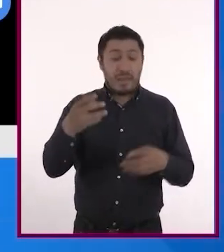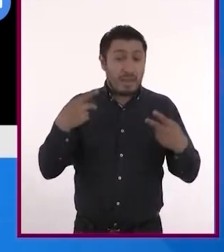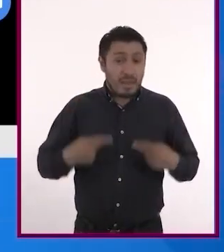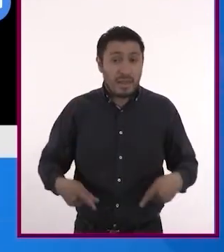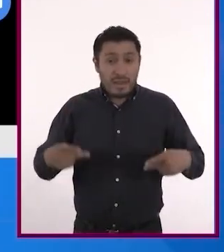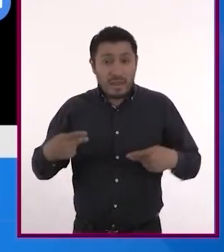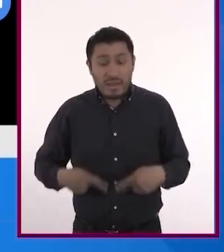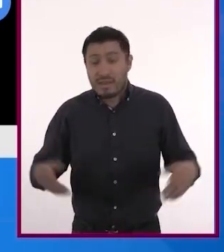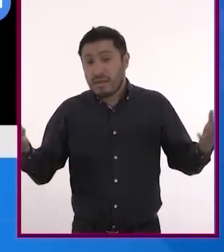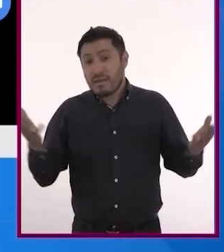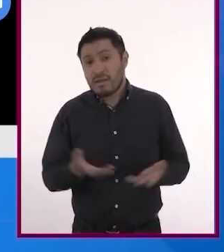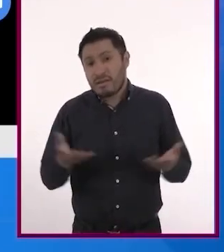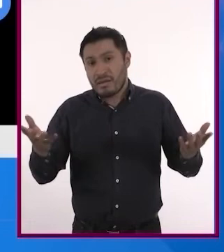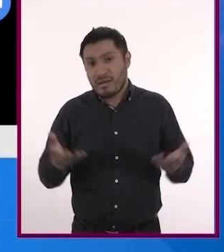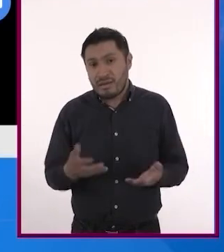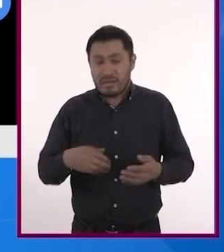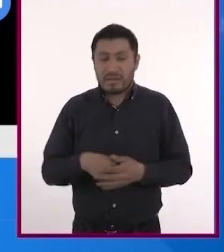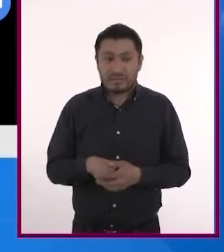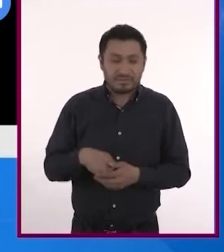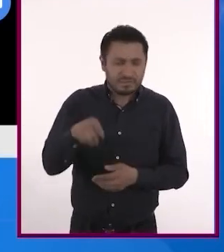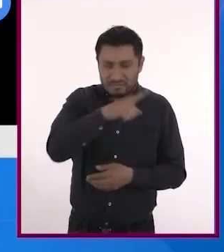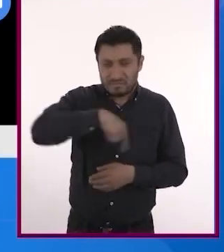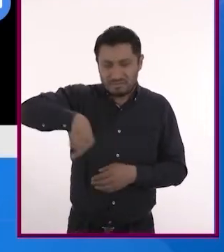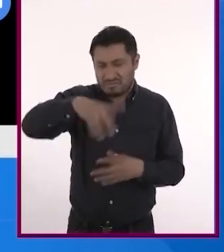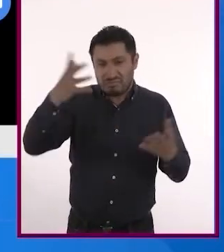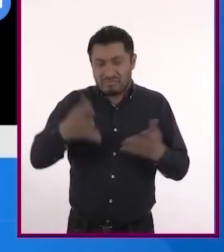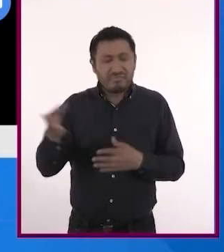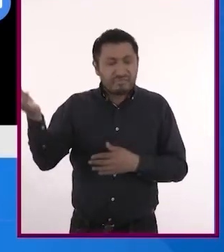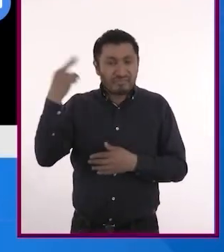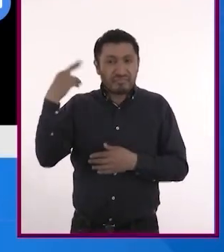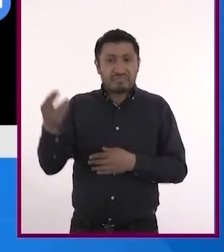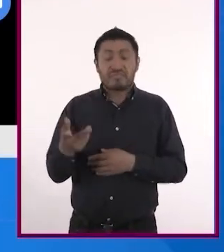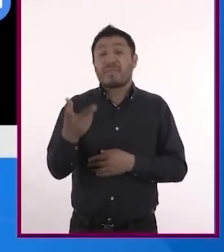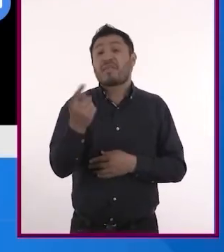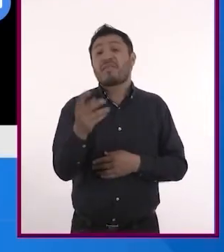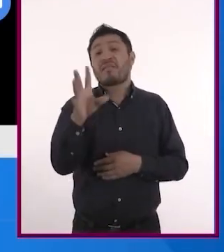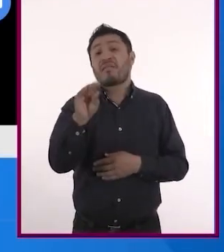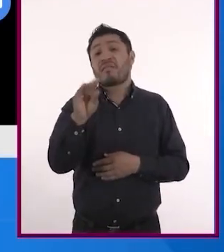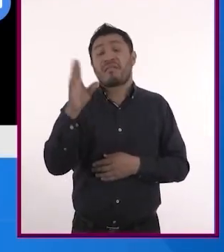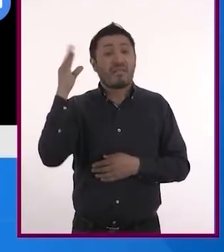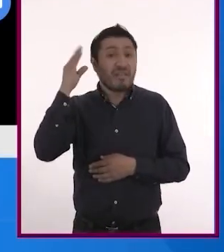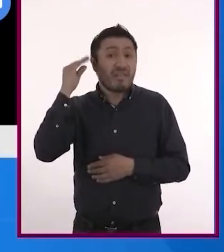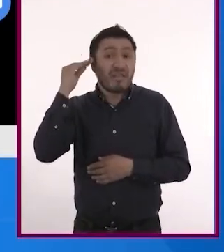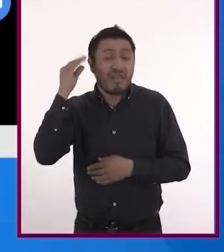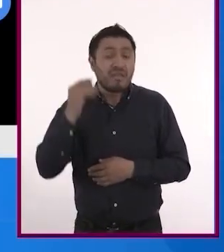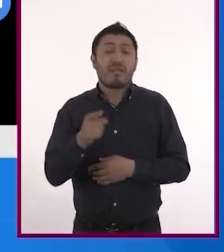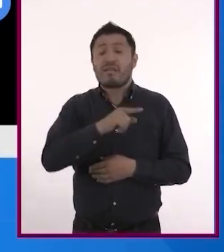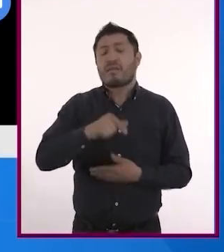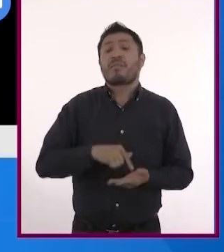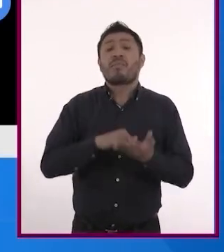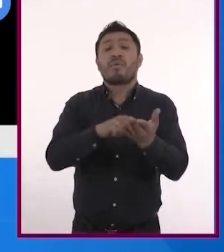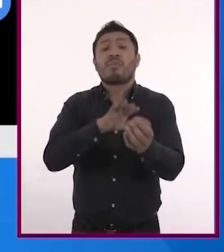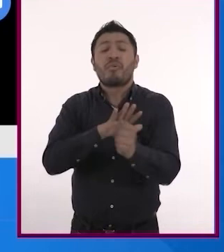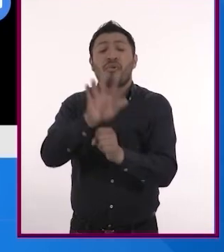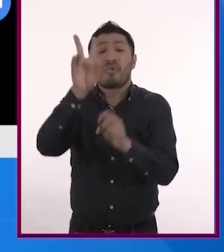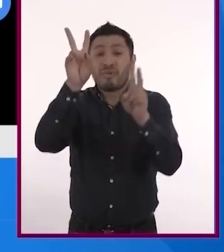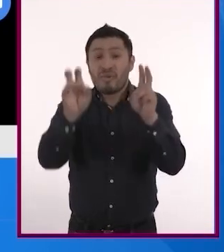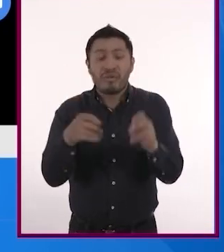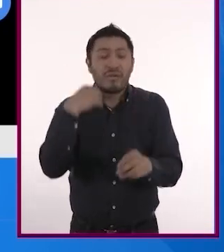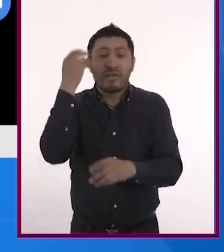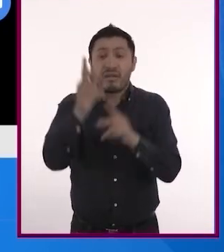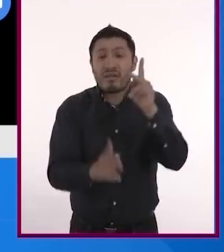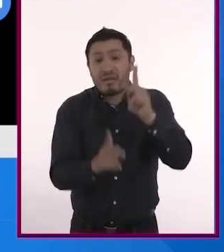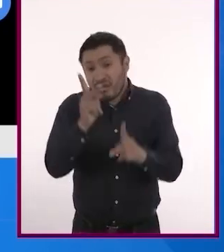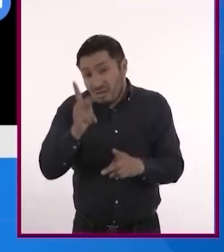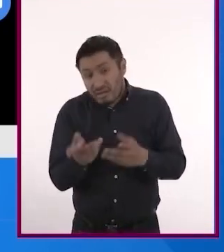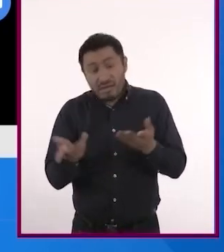que realizan, ellos y ellas realizan la radio, ellos proponen qué temas quieren